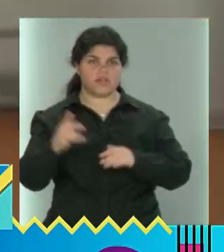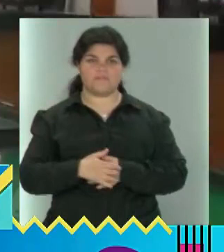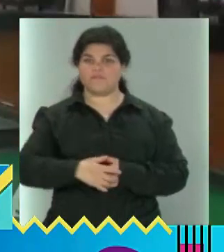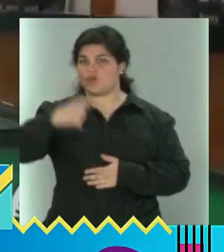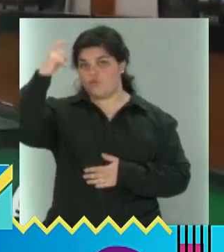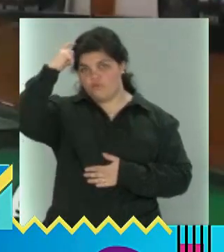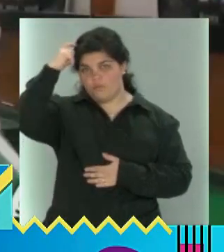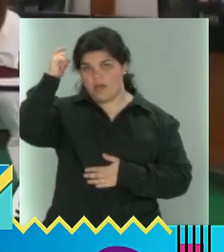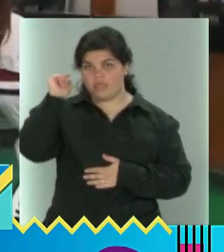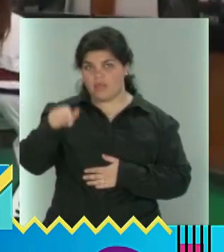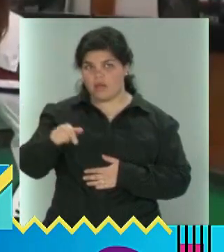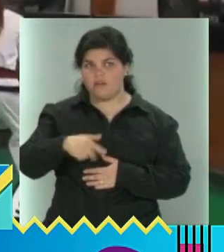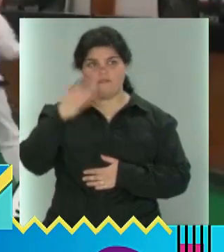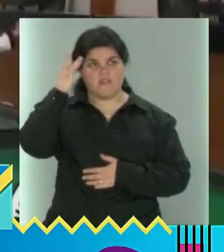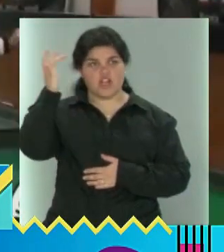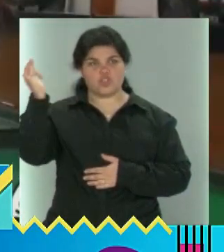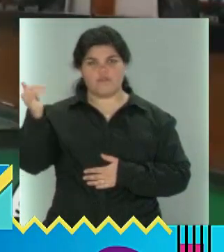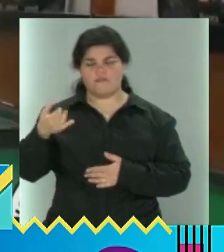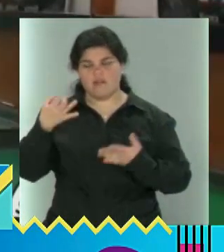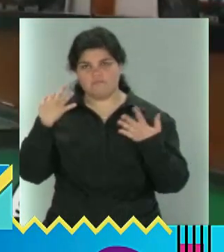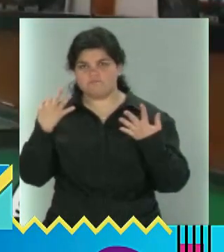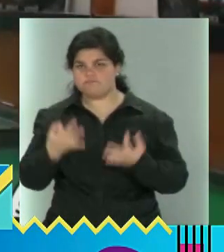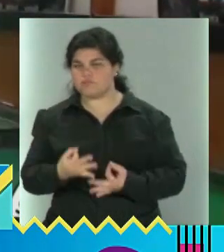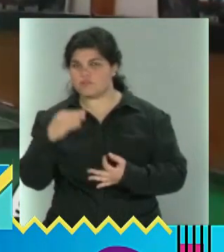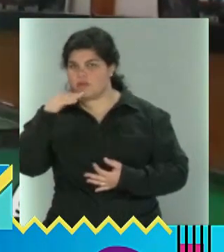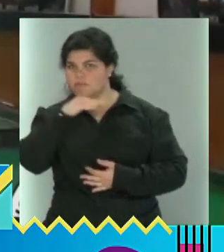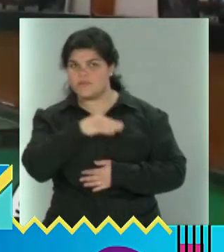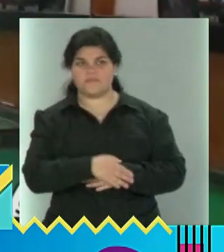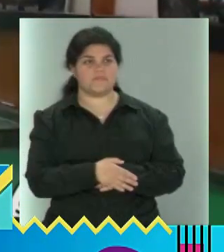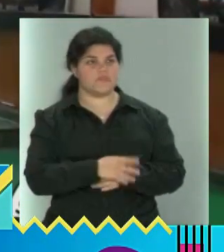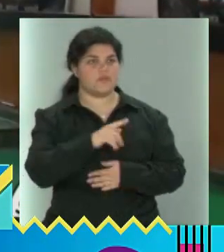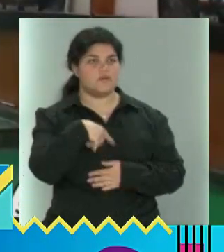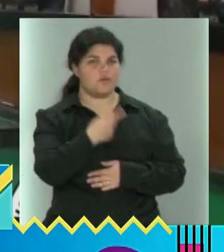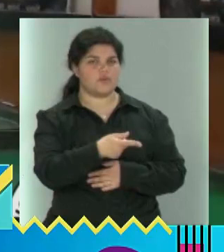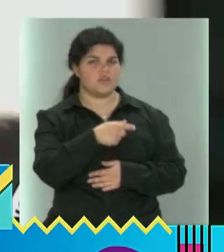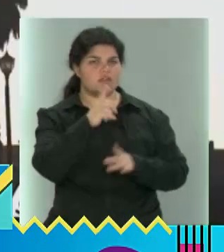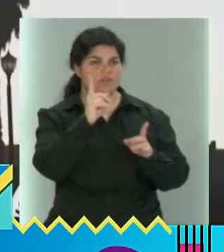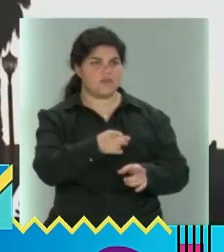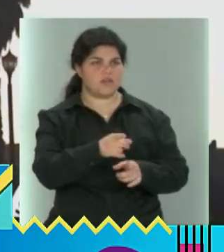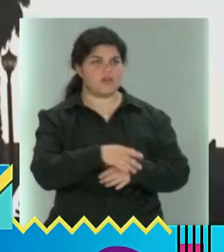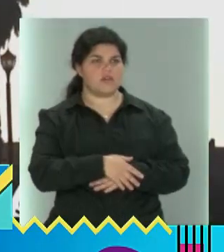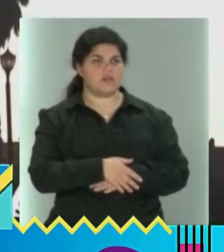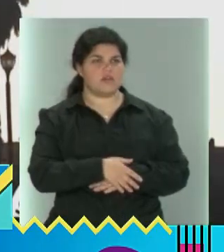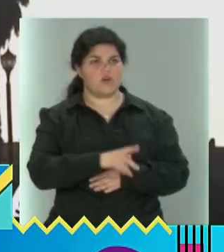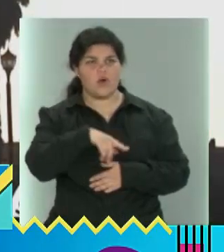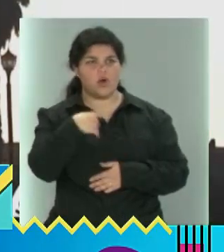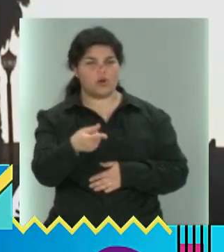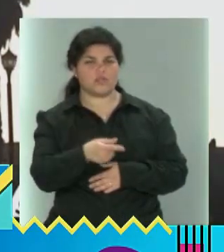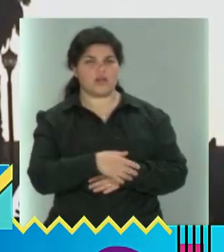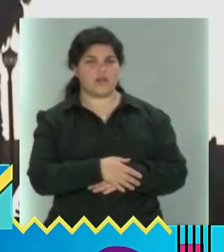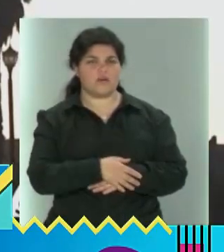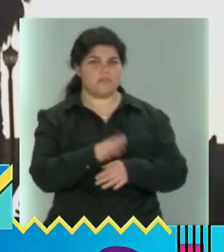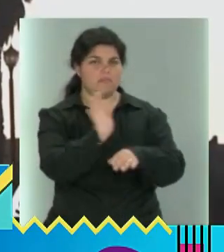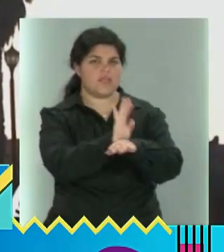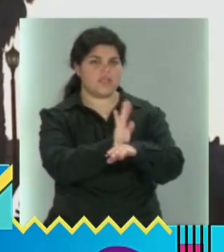filosofía. Sí. Esa es una película. Y hay llena una película conceptos. Coreana que se llama Kundo. Que trata de la